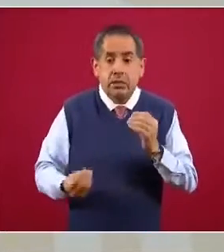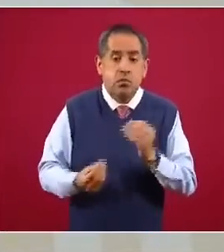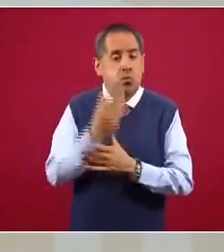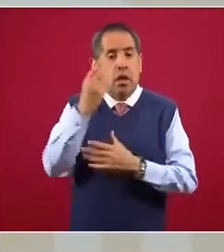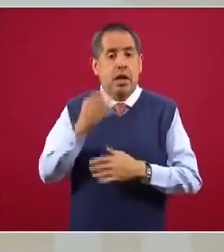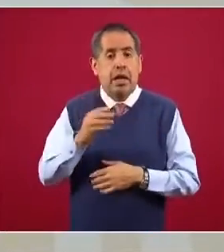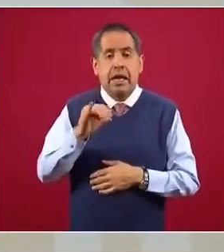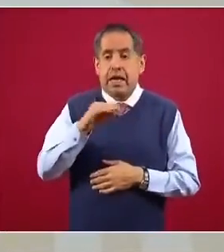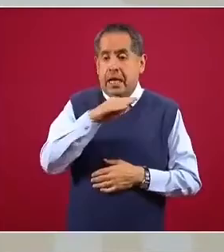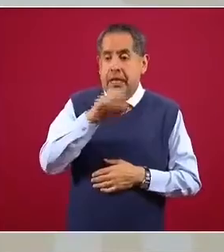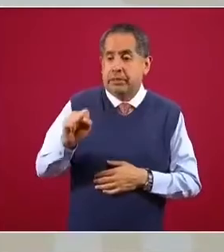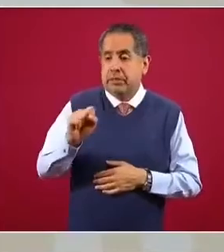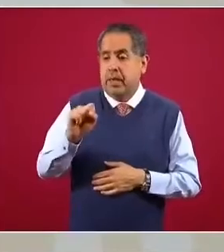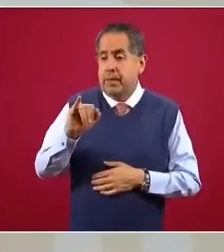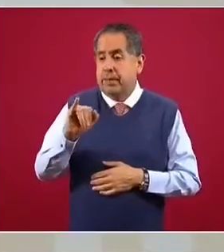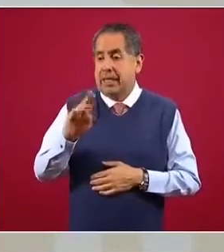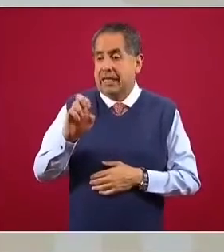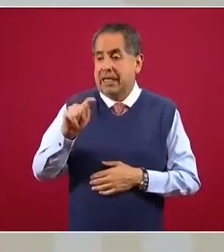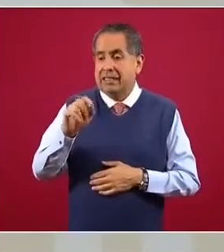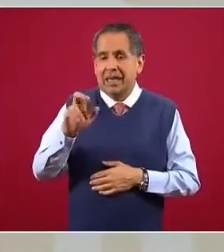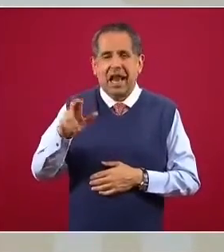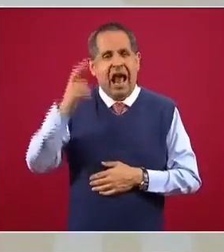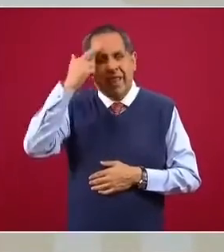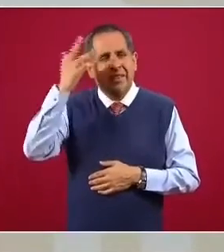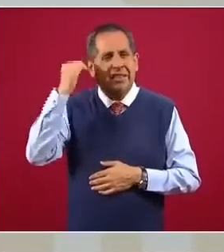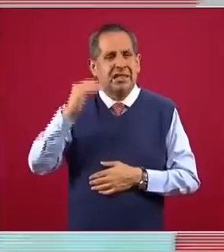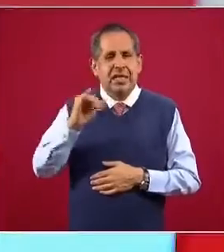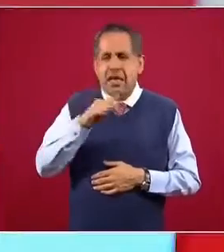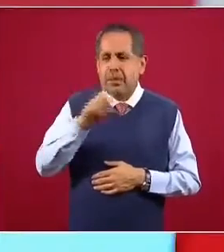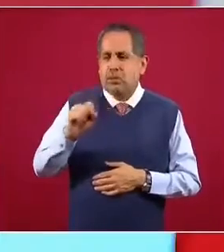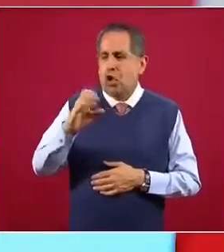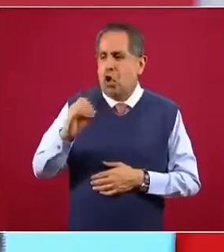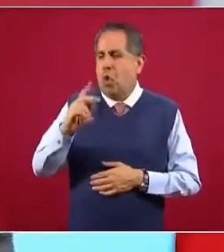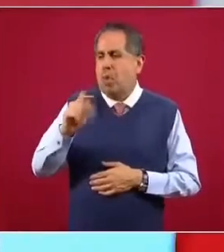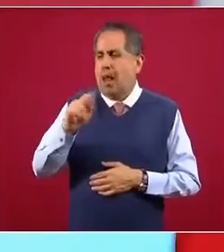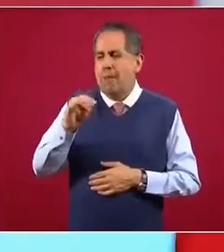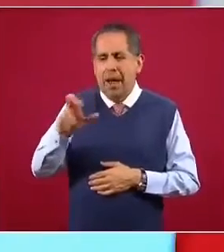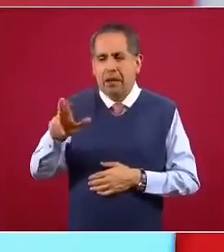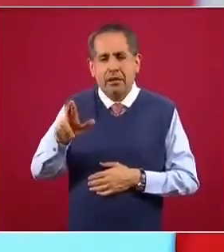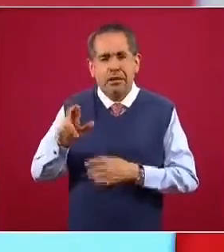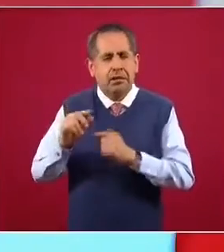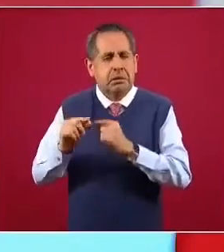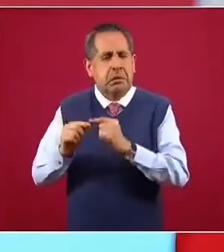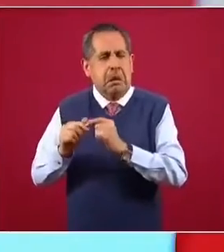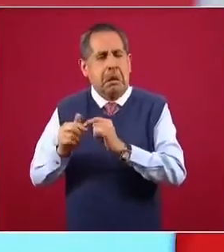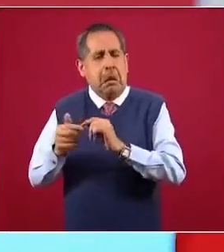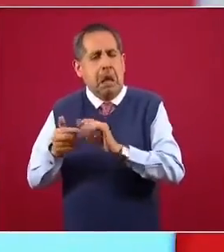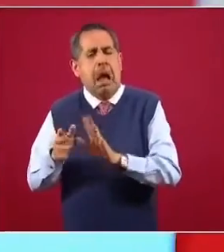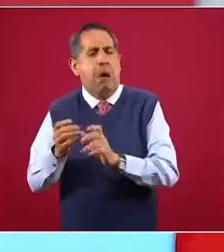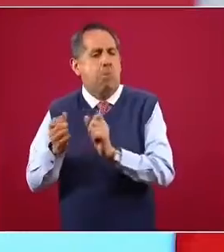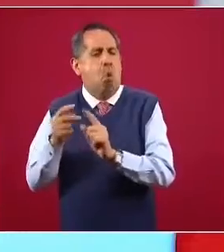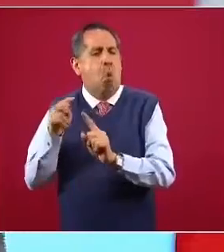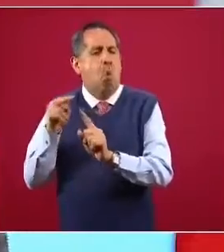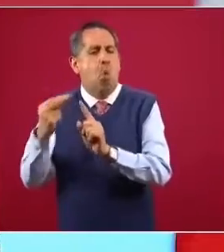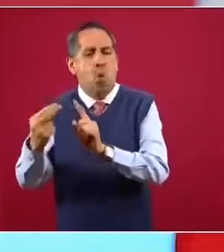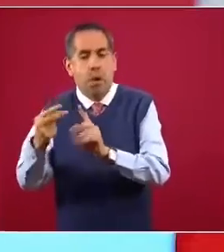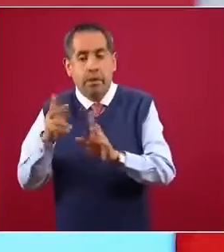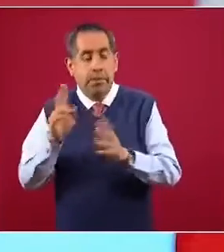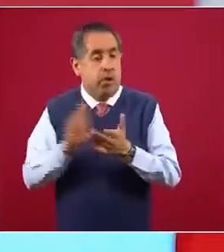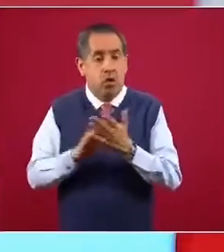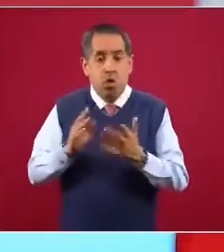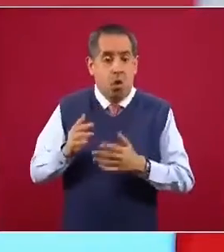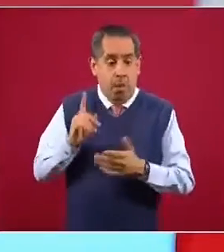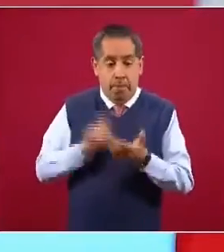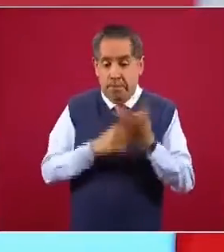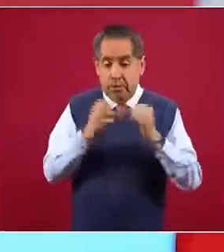IMSS Bienestar, en ese momento llamado IMSS Coplamar, y es lo poco que ha permanecido con esa perspectiva, pero durante los